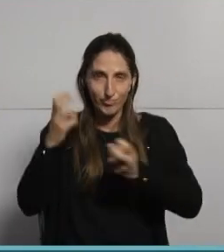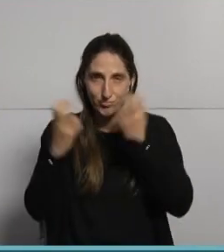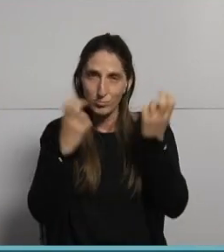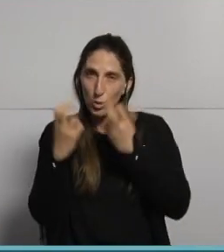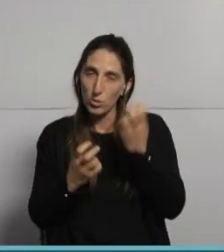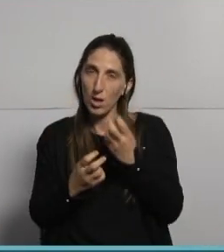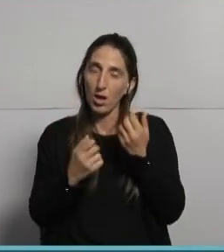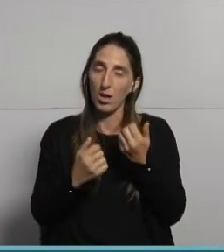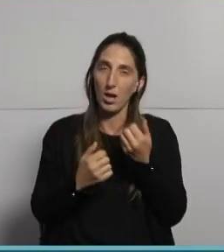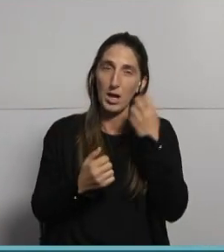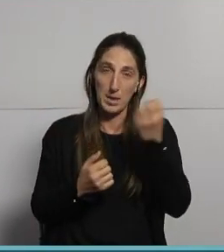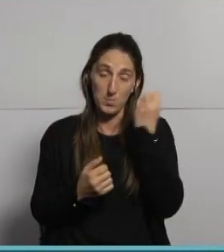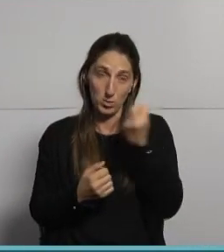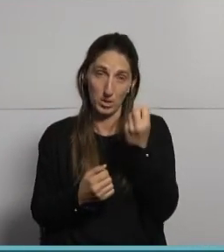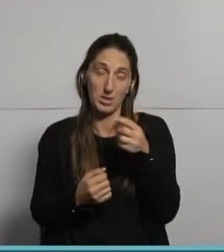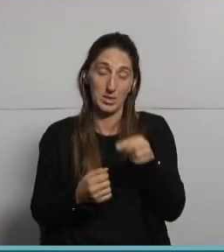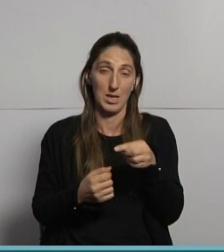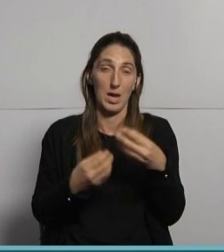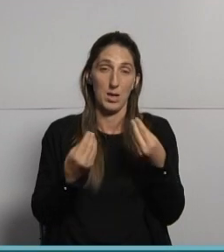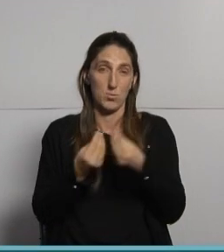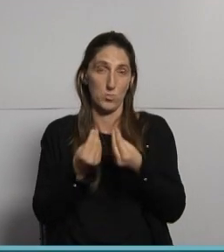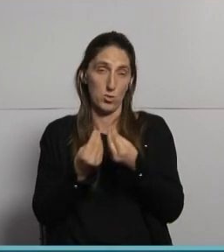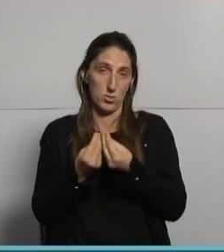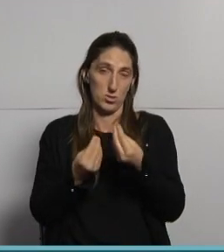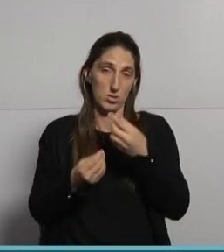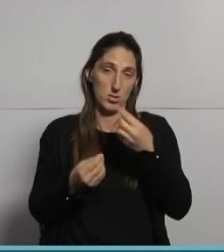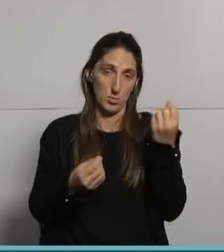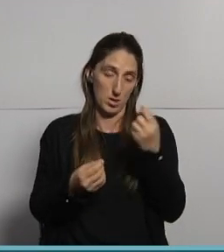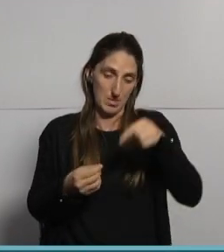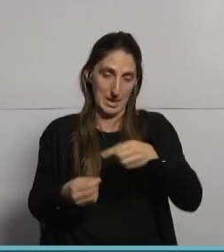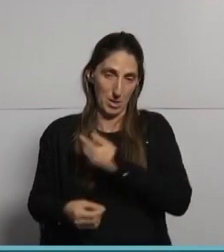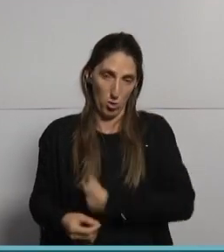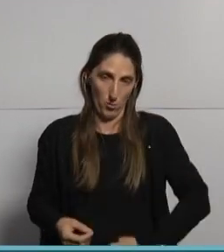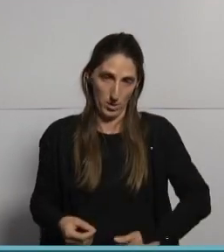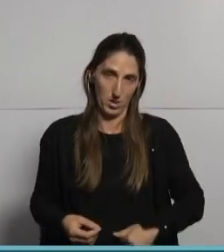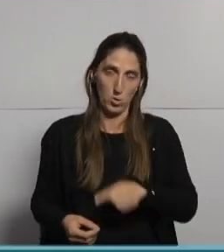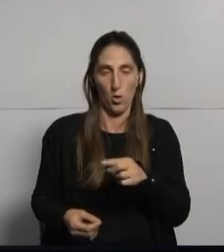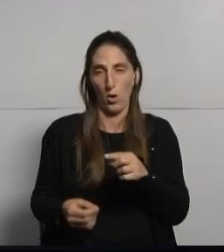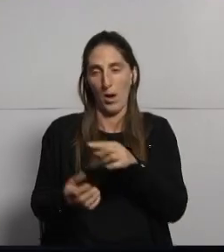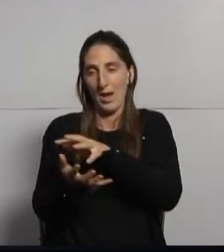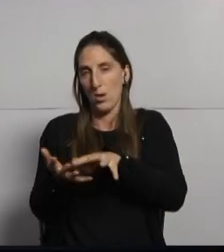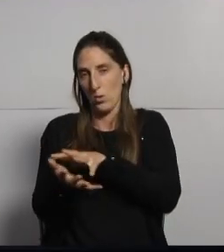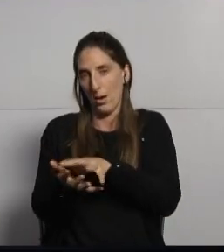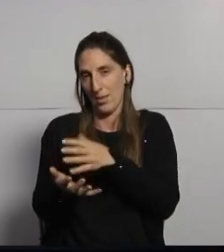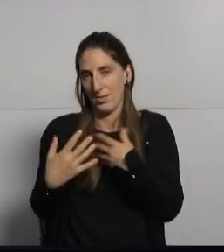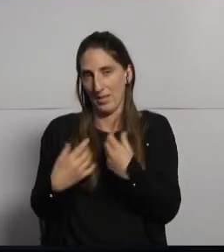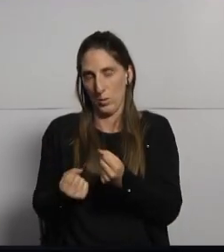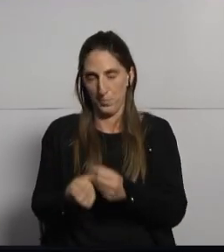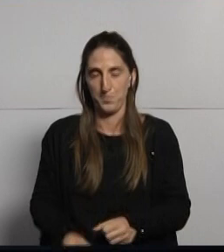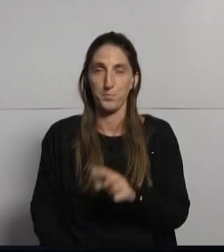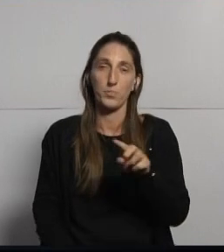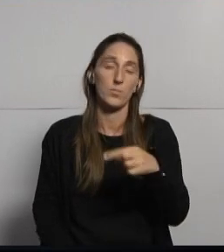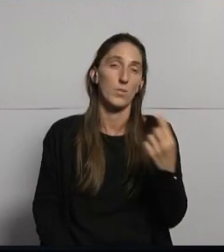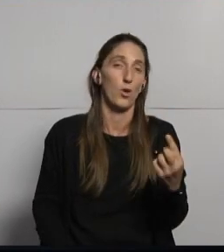bien importante que hoy está disponible y que es de mucha utilidad, en este caso, para los gobiernos o para el área de salud. Otro tema que